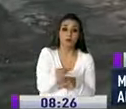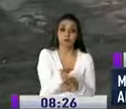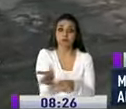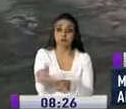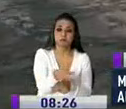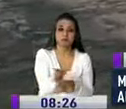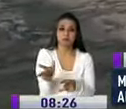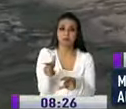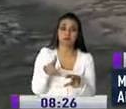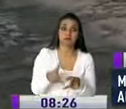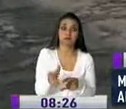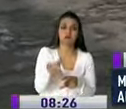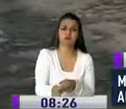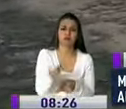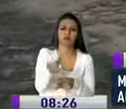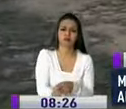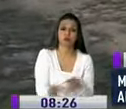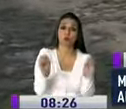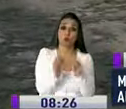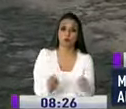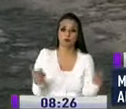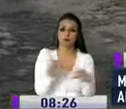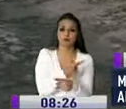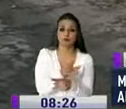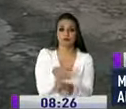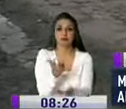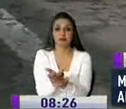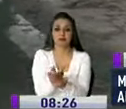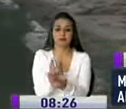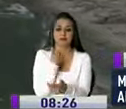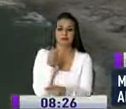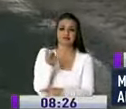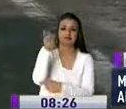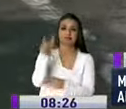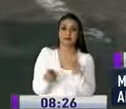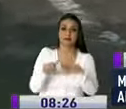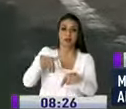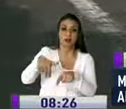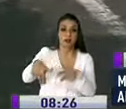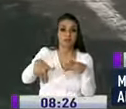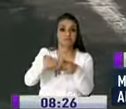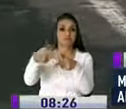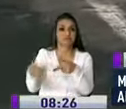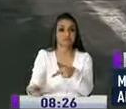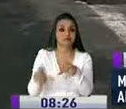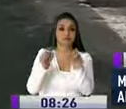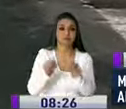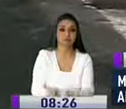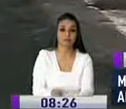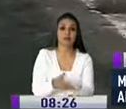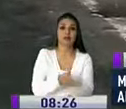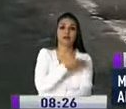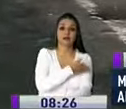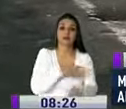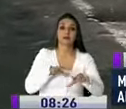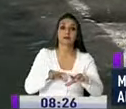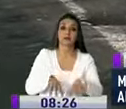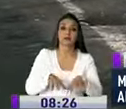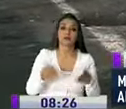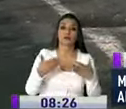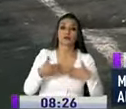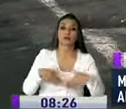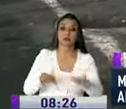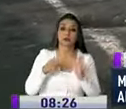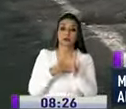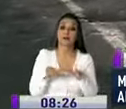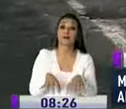vienen velocidades extremas, se viran y escapan a pisar a transeúntes. Lo han hecho con perros. En vez de un